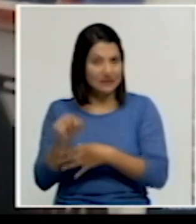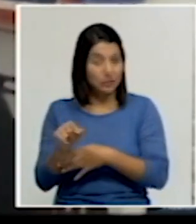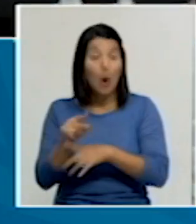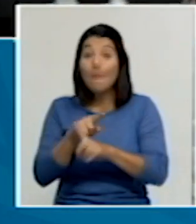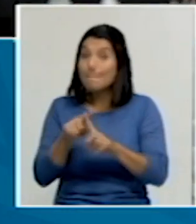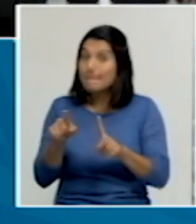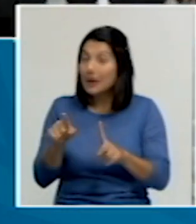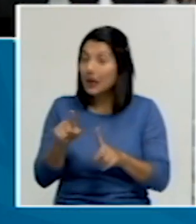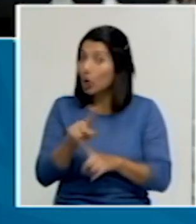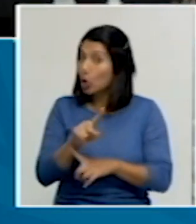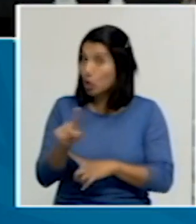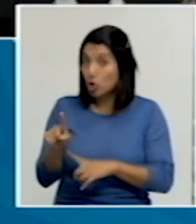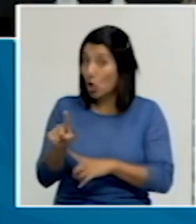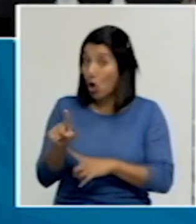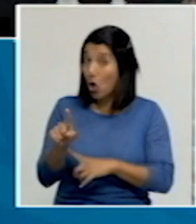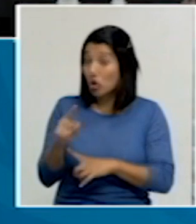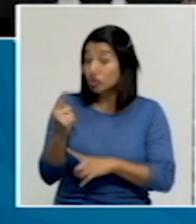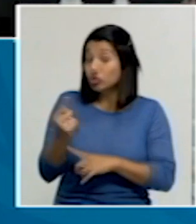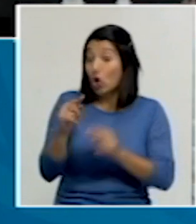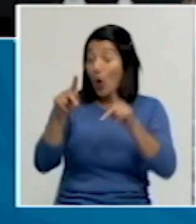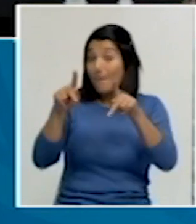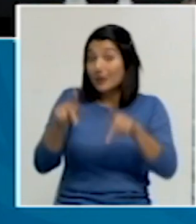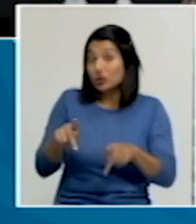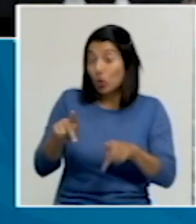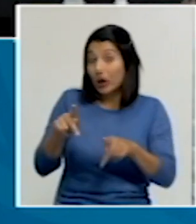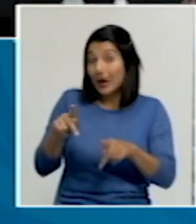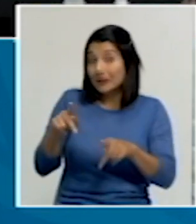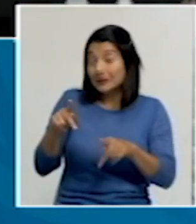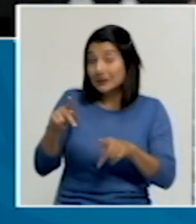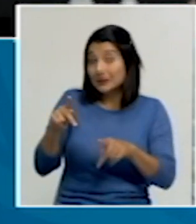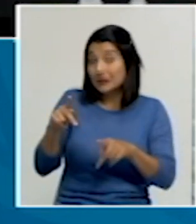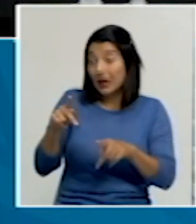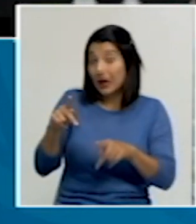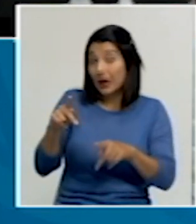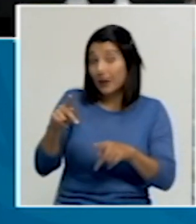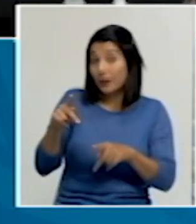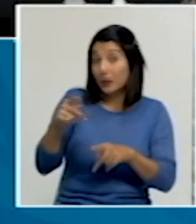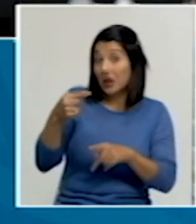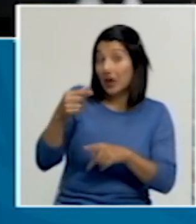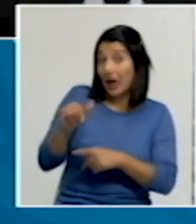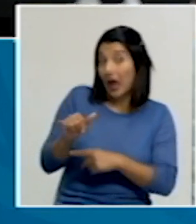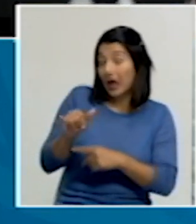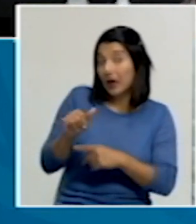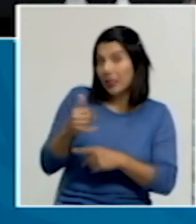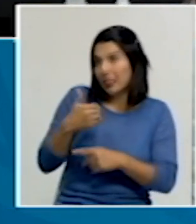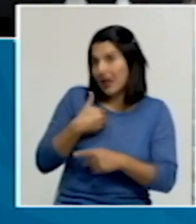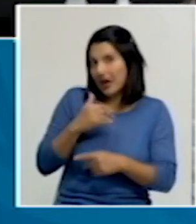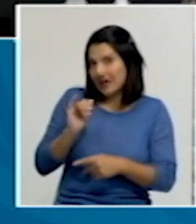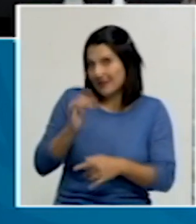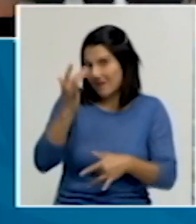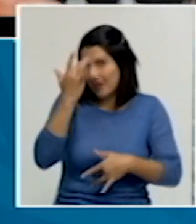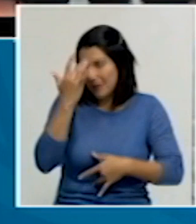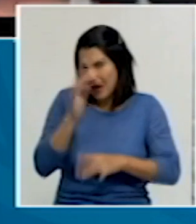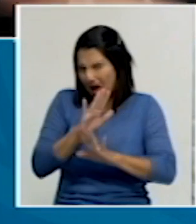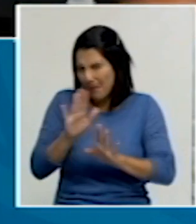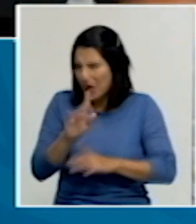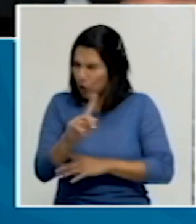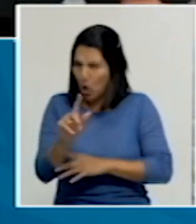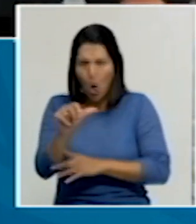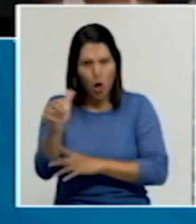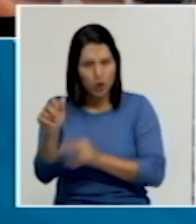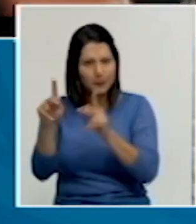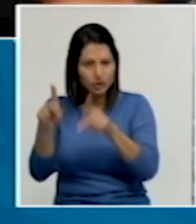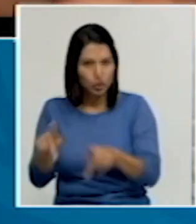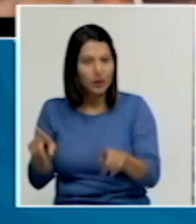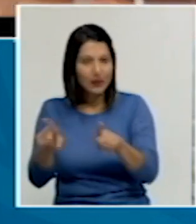los que están adquiriendo esta enfermedad. Entonces, si bien es cierto, digamos, muchos de los